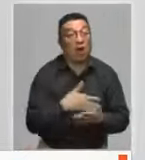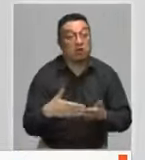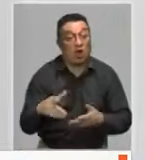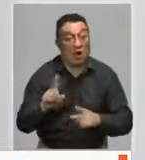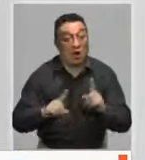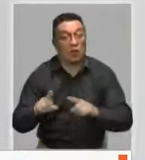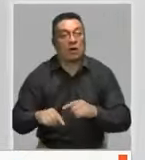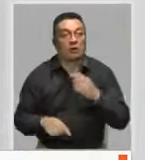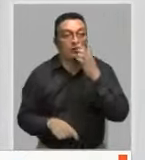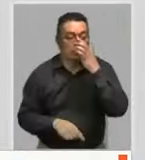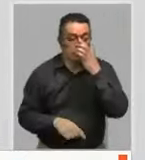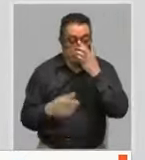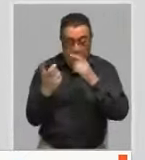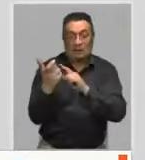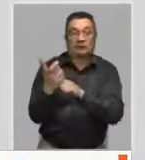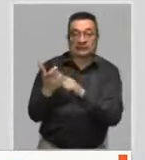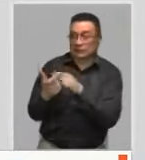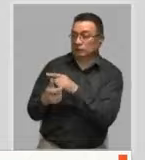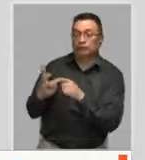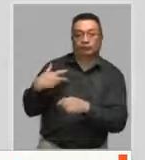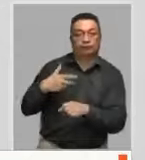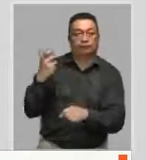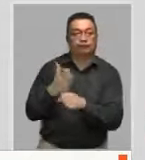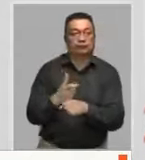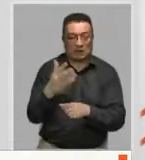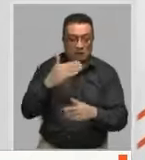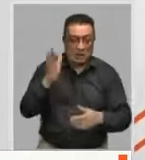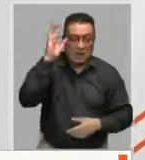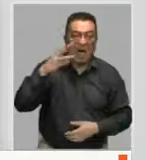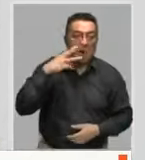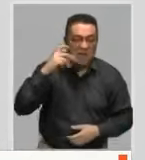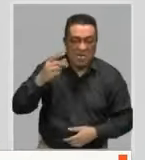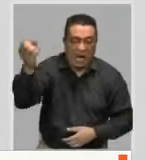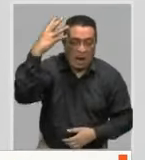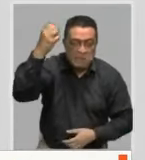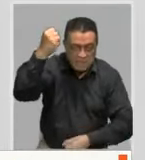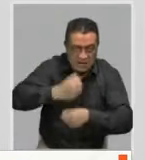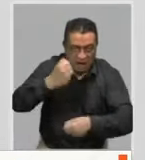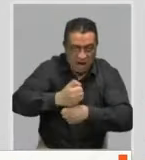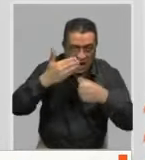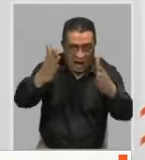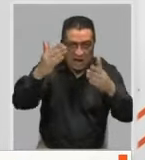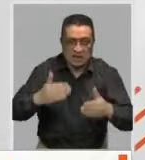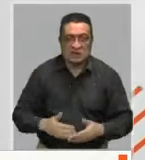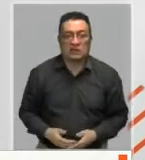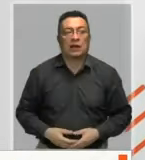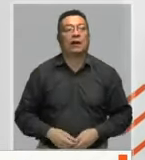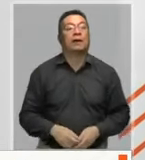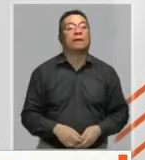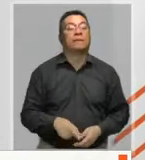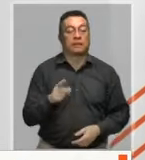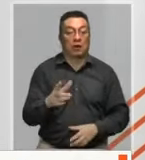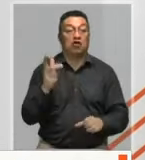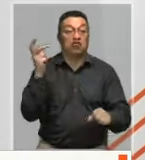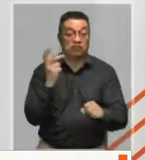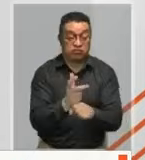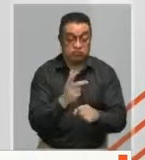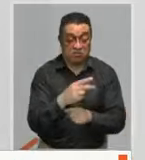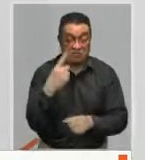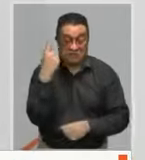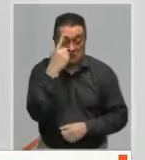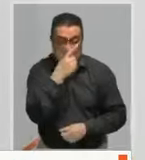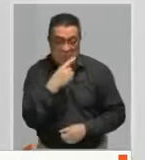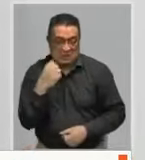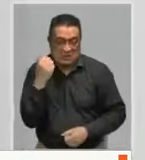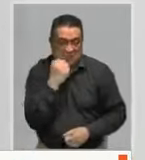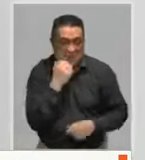con esto me la querían robar. Ahí le saqué la mierda para que aprendas a trabajar. Y asaltan con total violencia e impunidad. Pensará usted